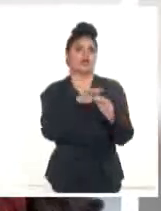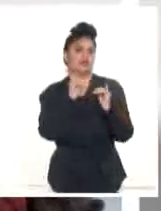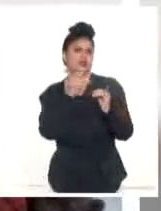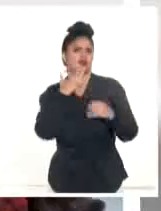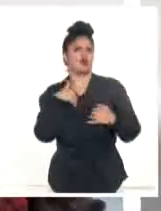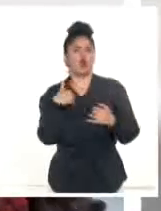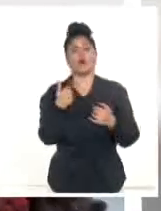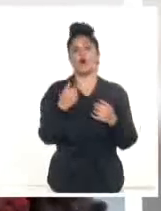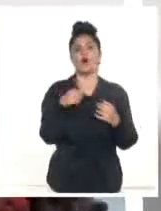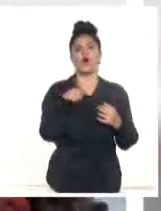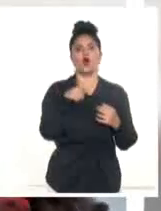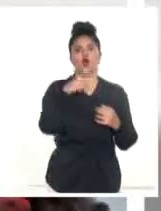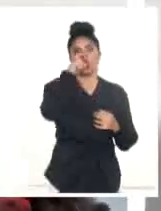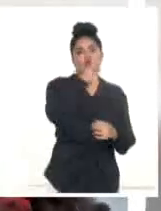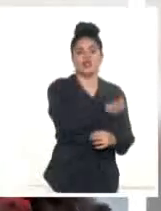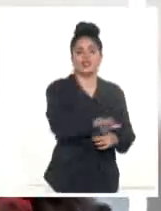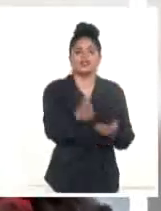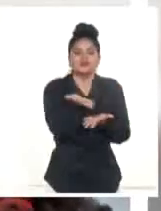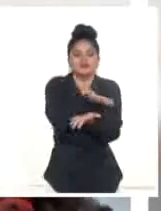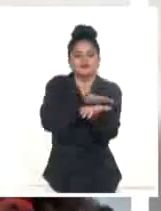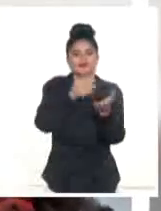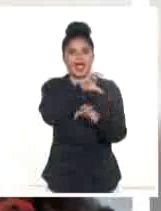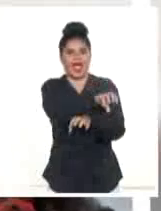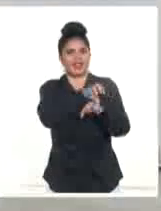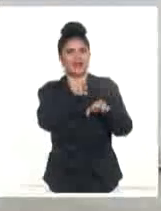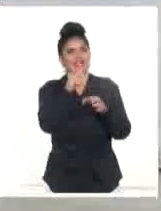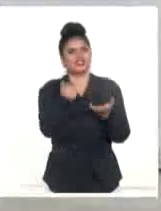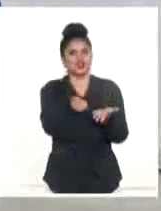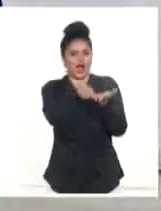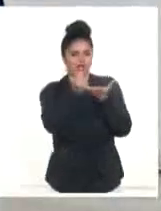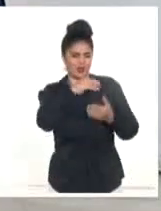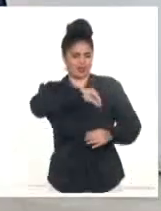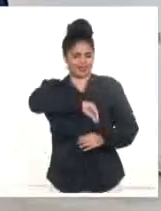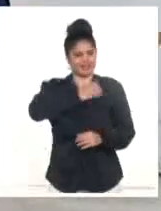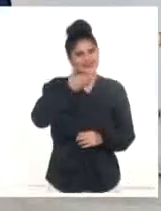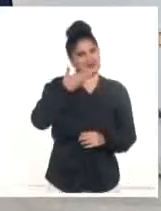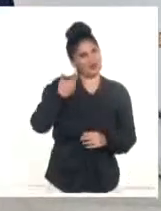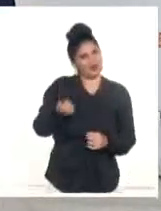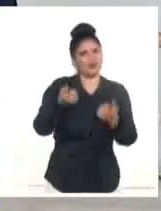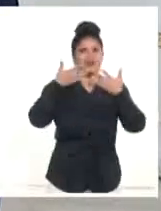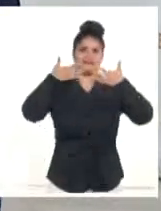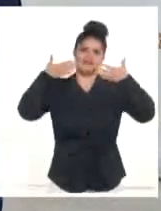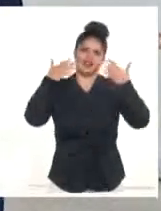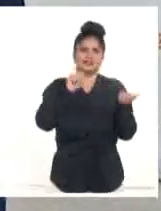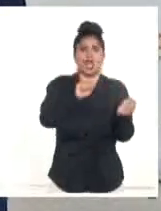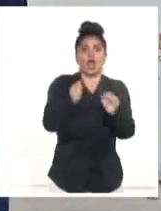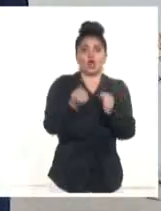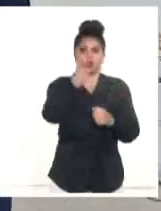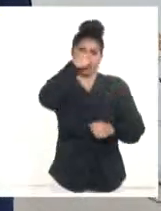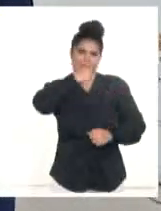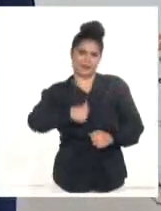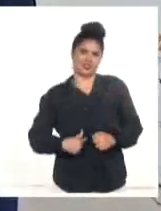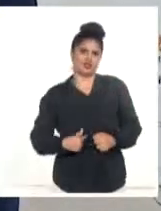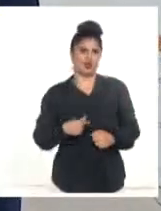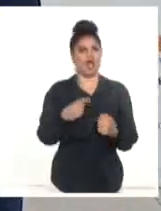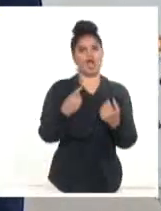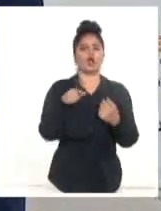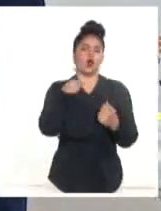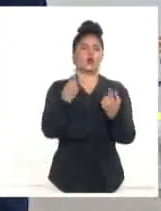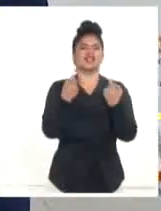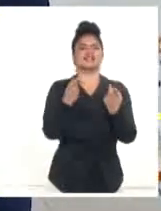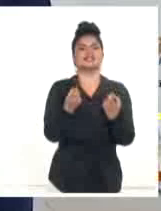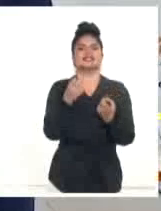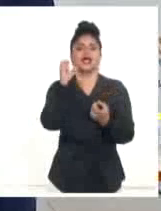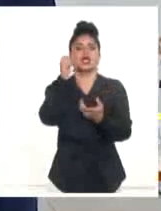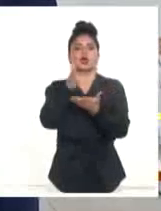con fines terapéuticos aumenta la confianza, la autoestima y desarrolla el autocontrol en esas personas. El doctor Orlando